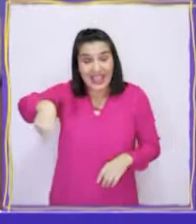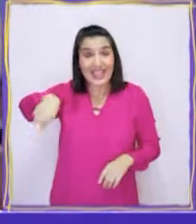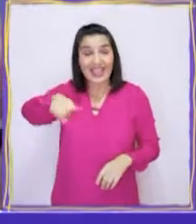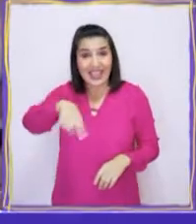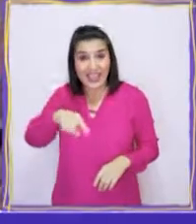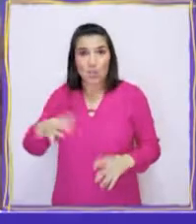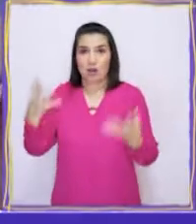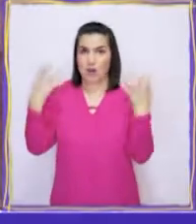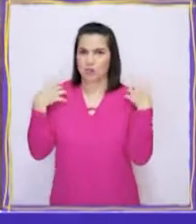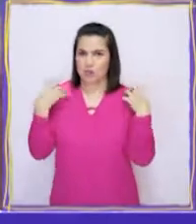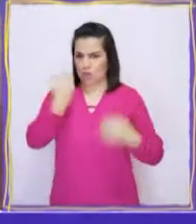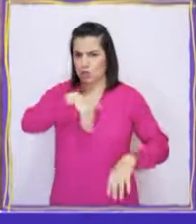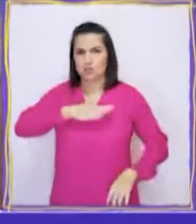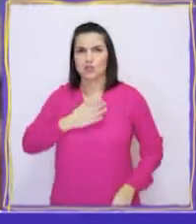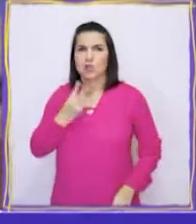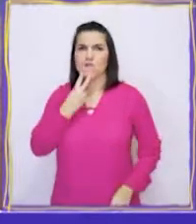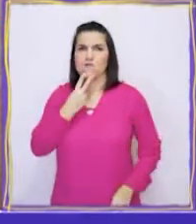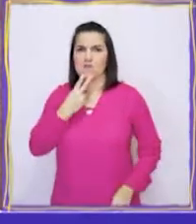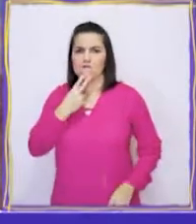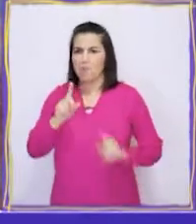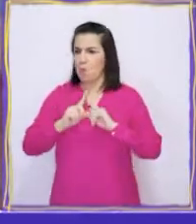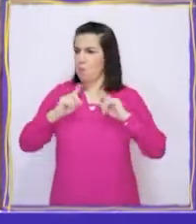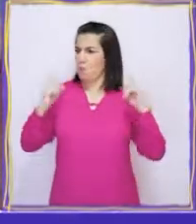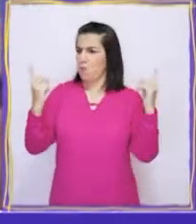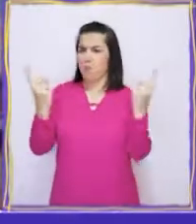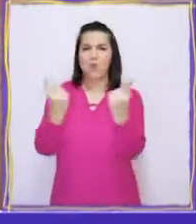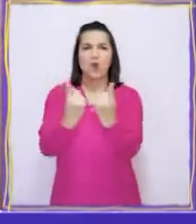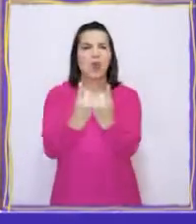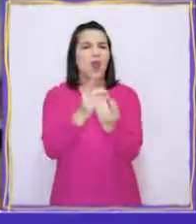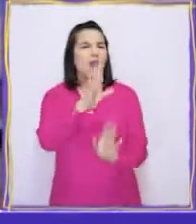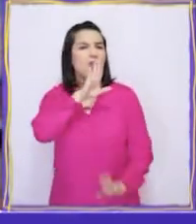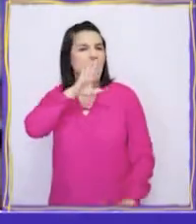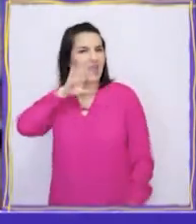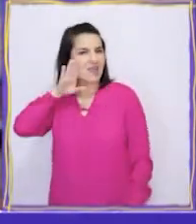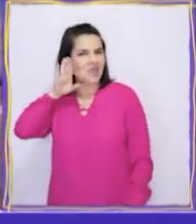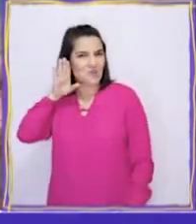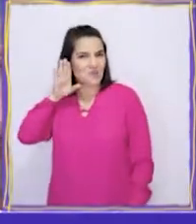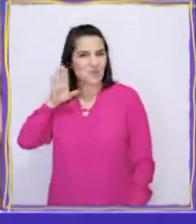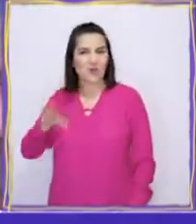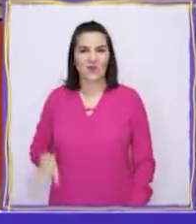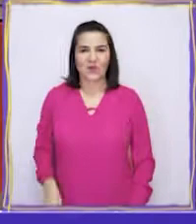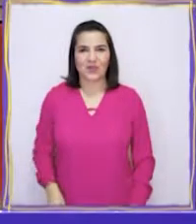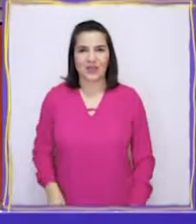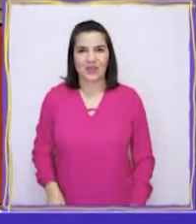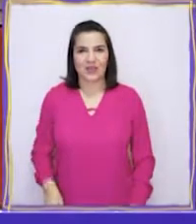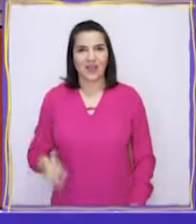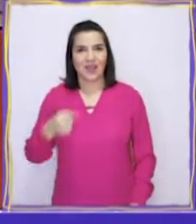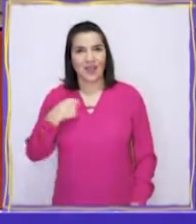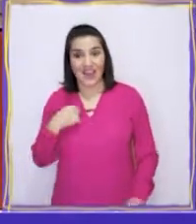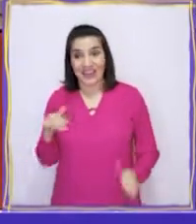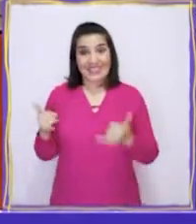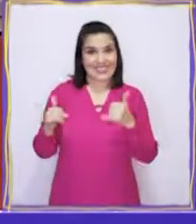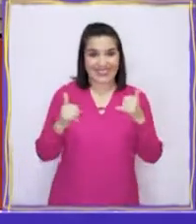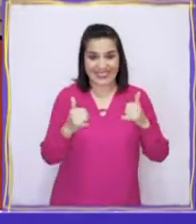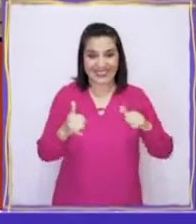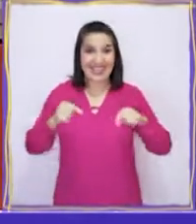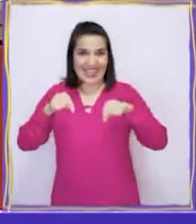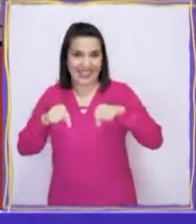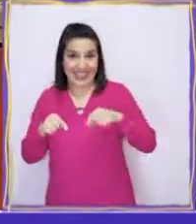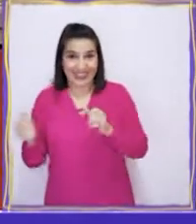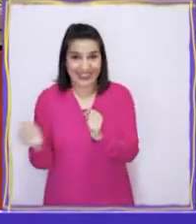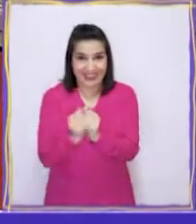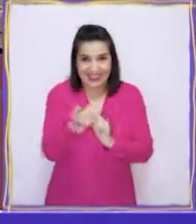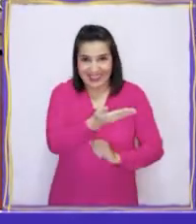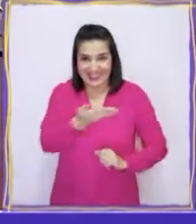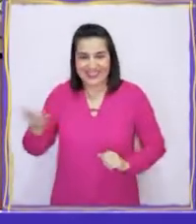se encargan de que nosotros podamos vivir en un medio ambiente muy limpio. Estaba tan entretenida jugando